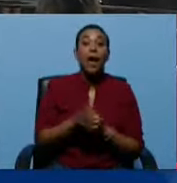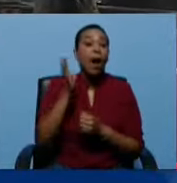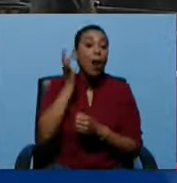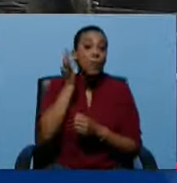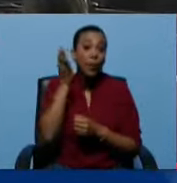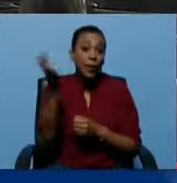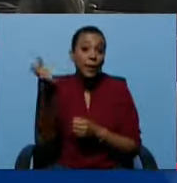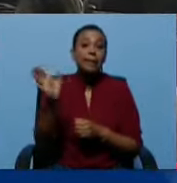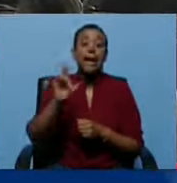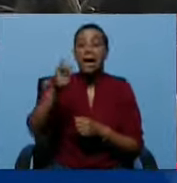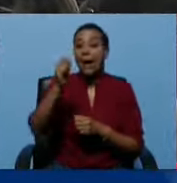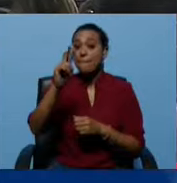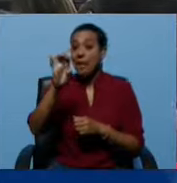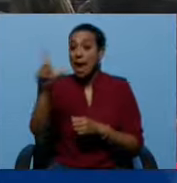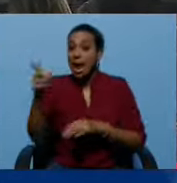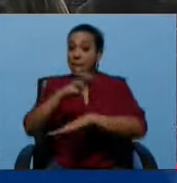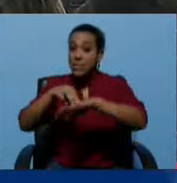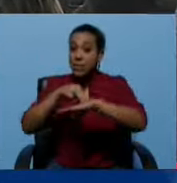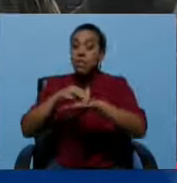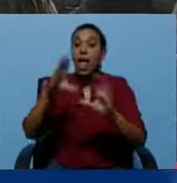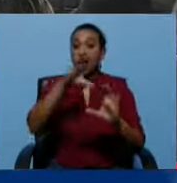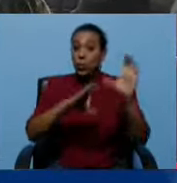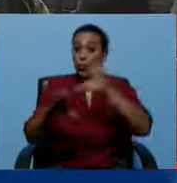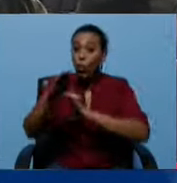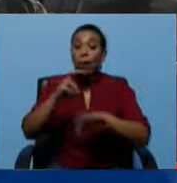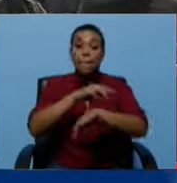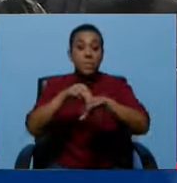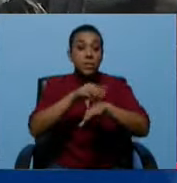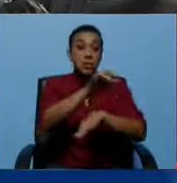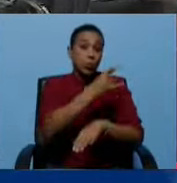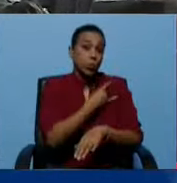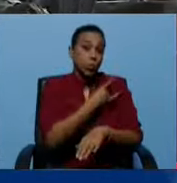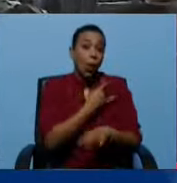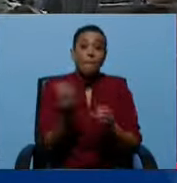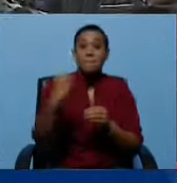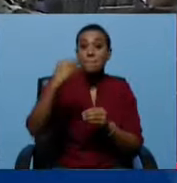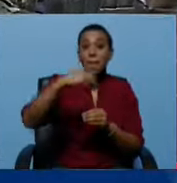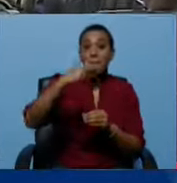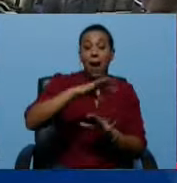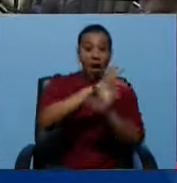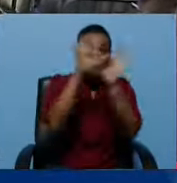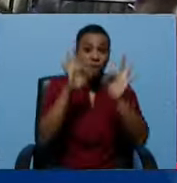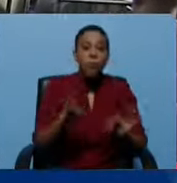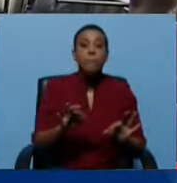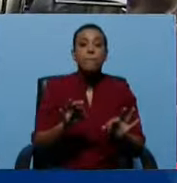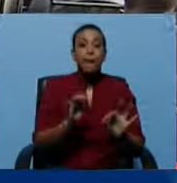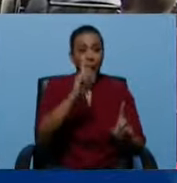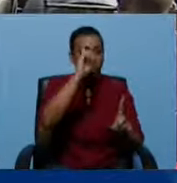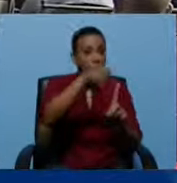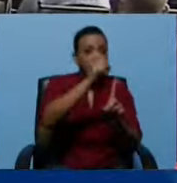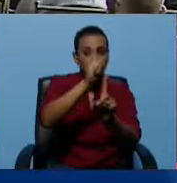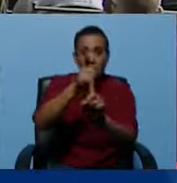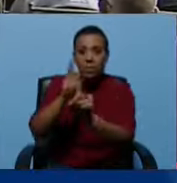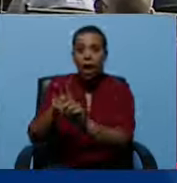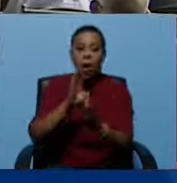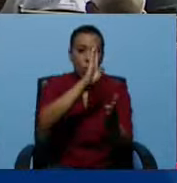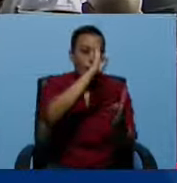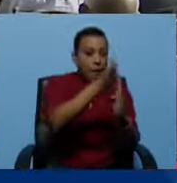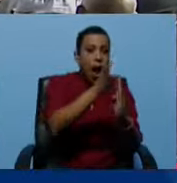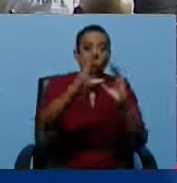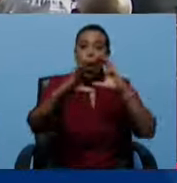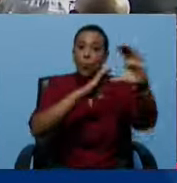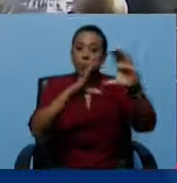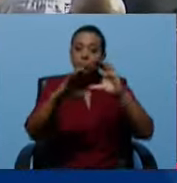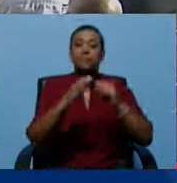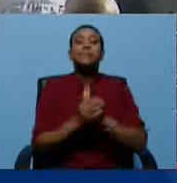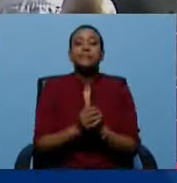compañera Gabriela, el Ministerio, bueno, de implementar todos los mecanismos de articulación y